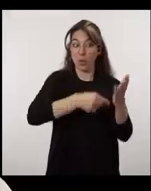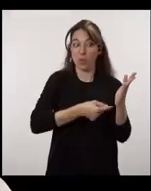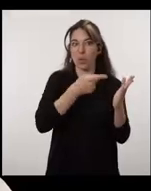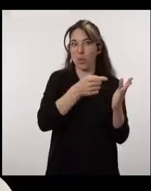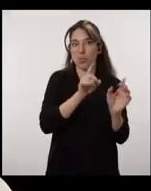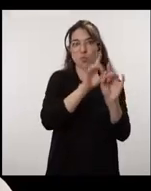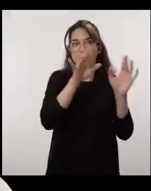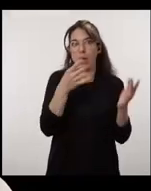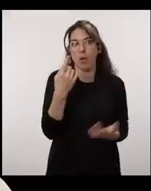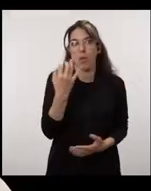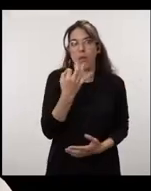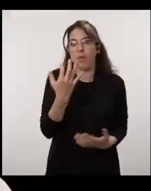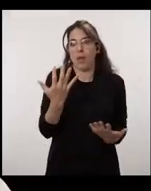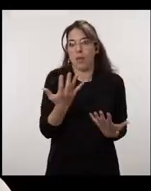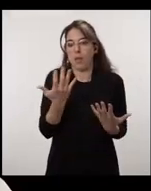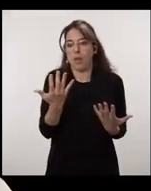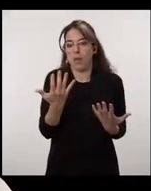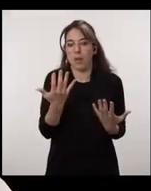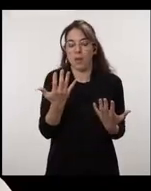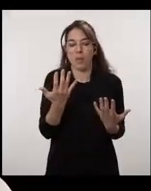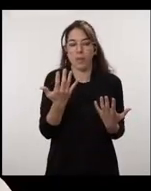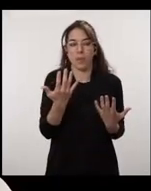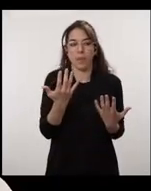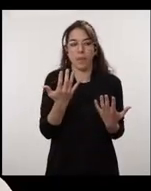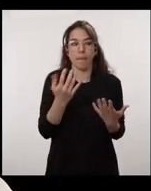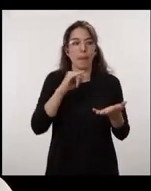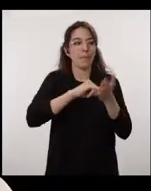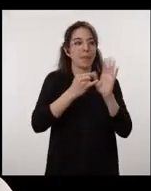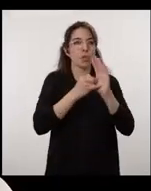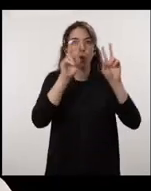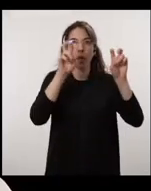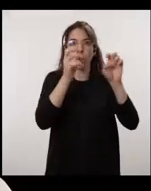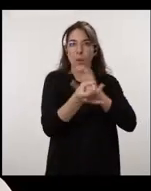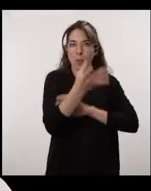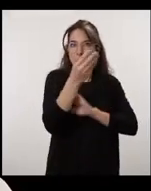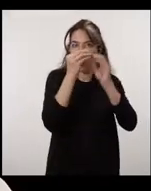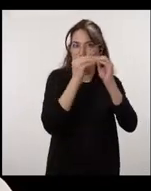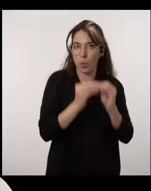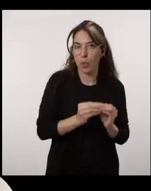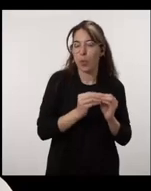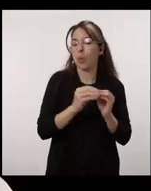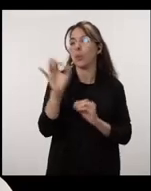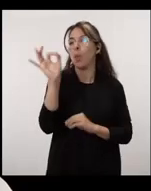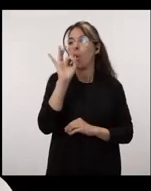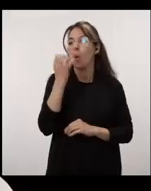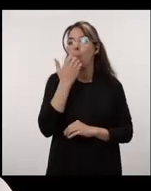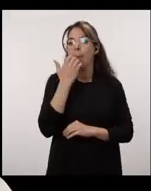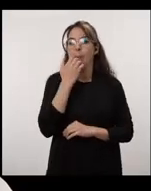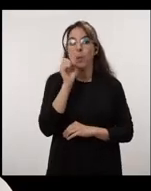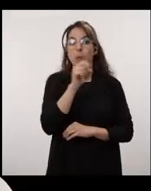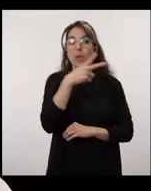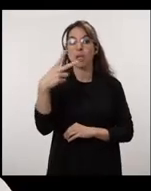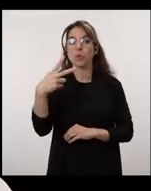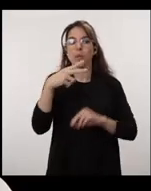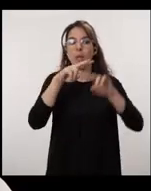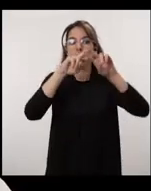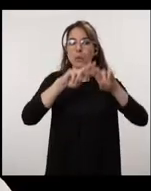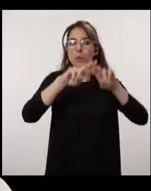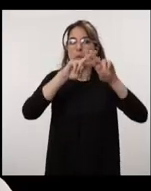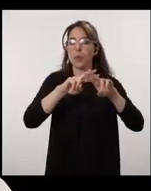saber realizar una nueva metodología tiene que saber analizar sus resultados con un espíritu crítico